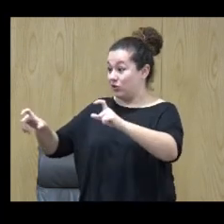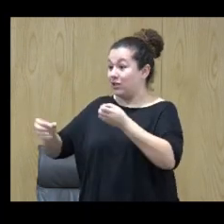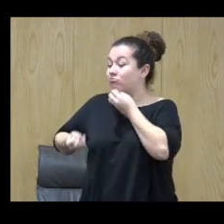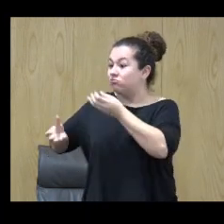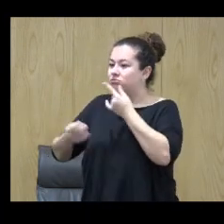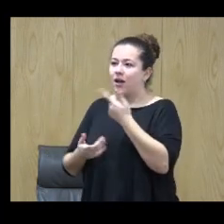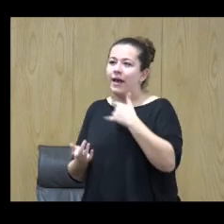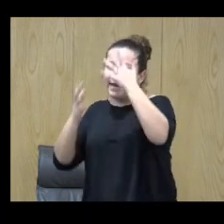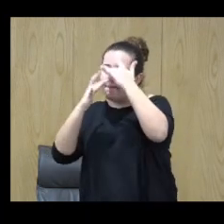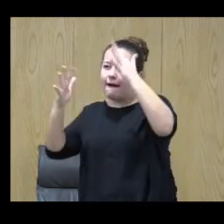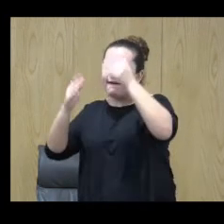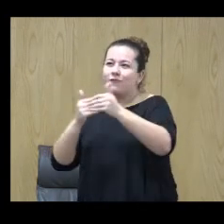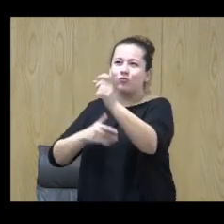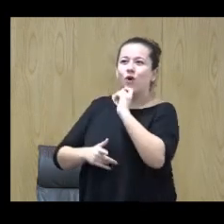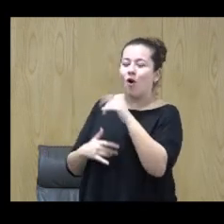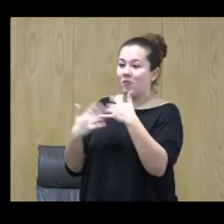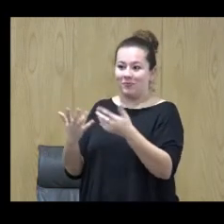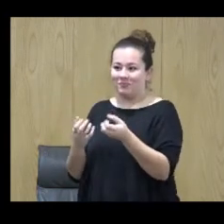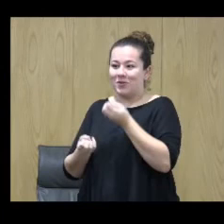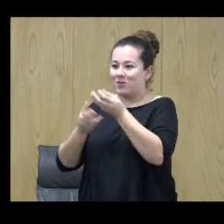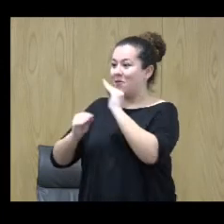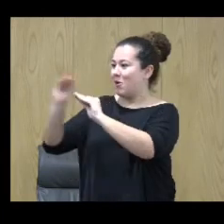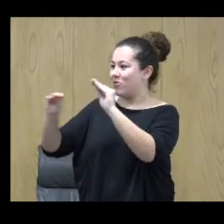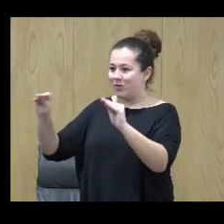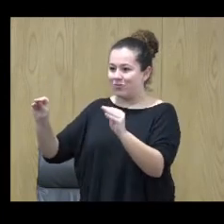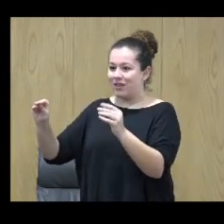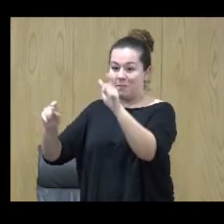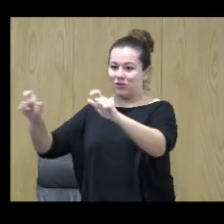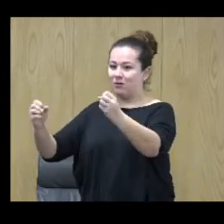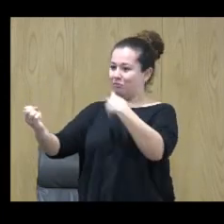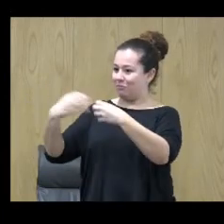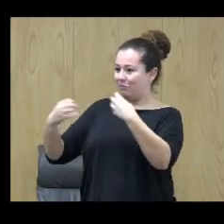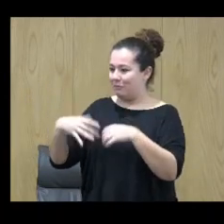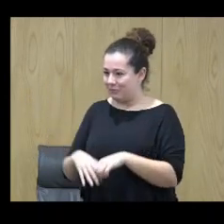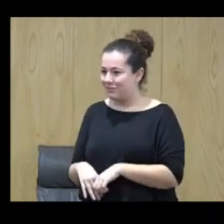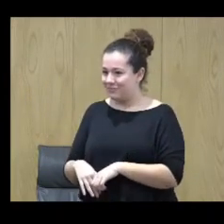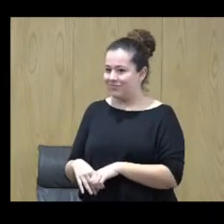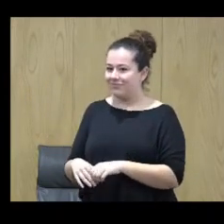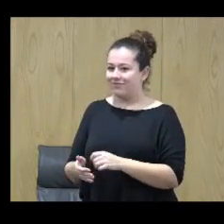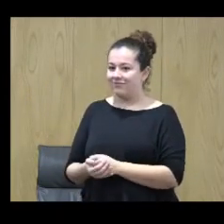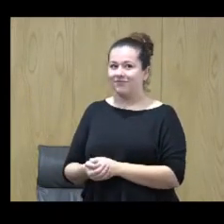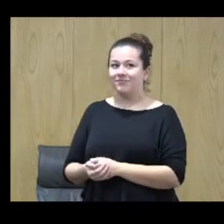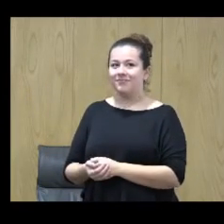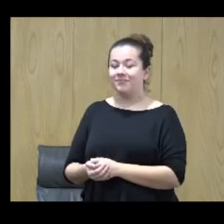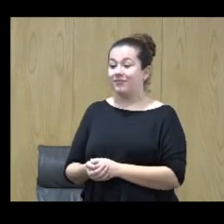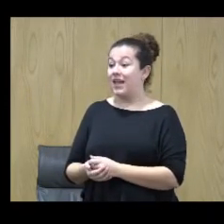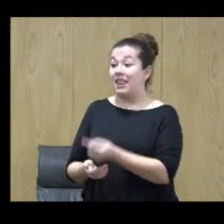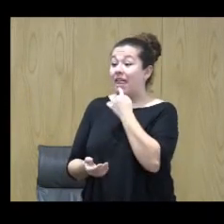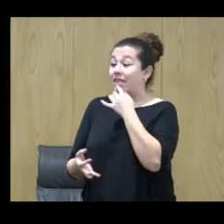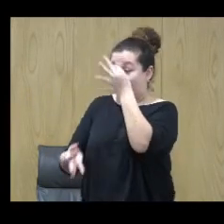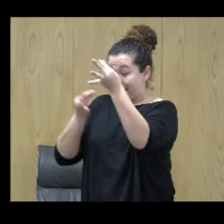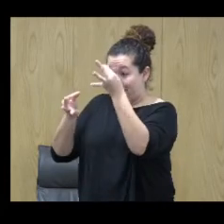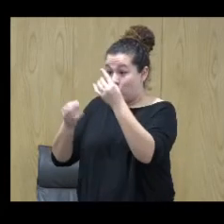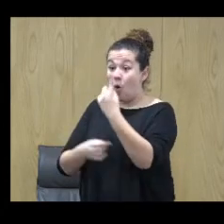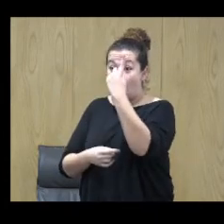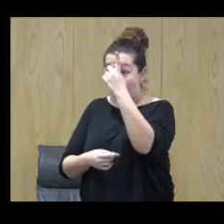cómo se imaginan el futuro, en fin, un poco lo que está ocurriendo con los personajes de esa obra. Por deciros datos, en un